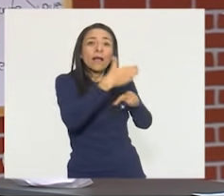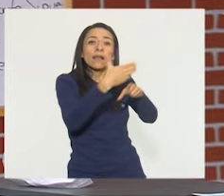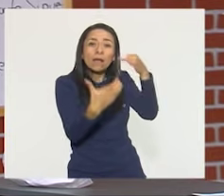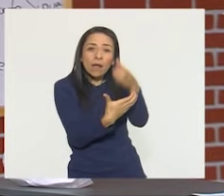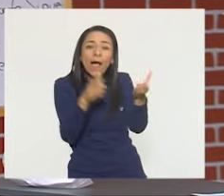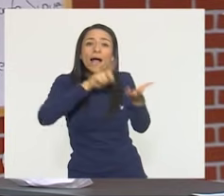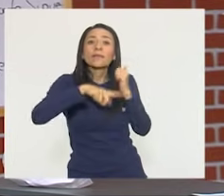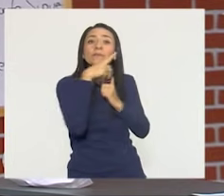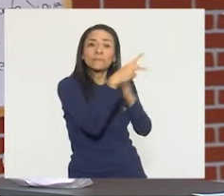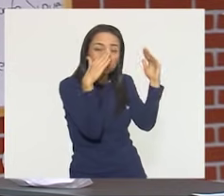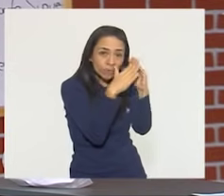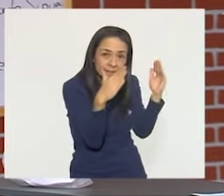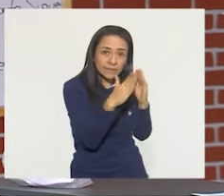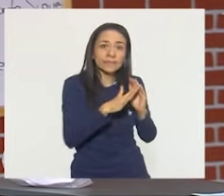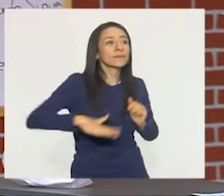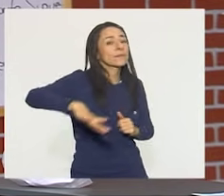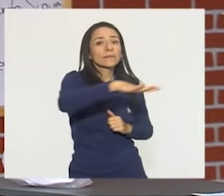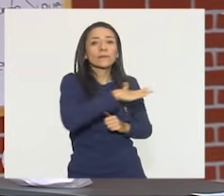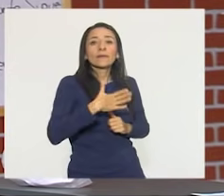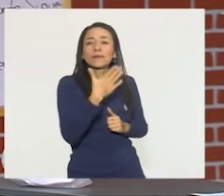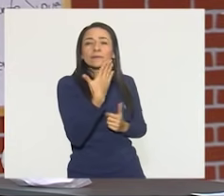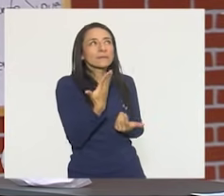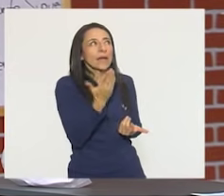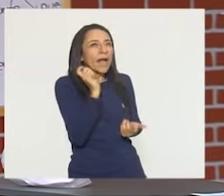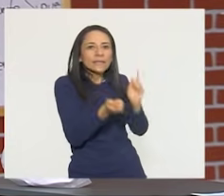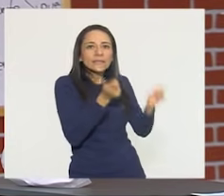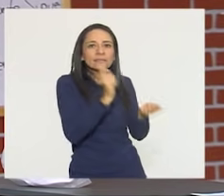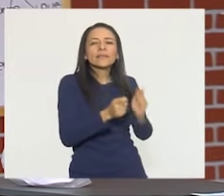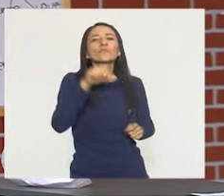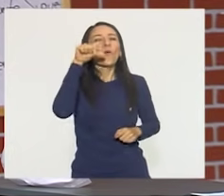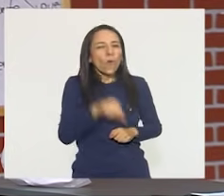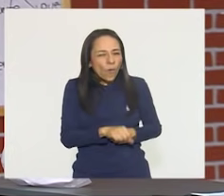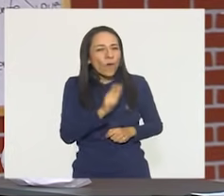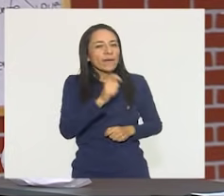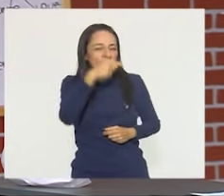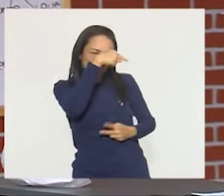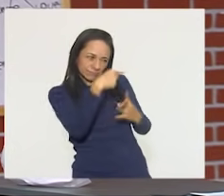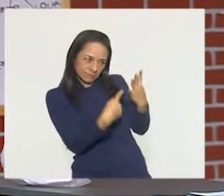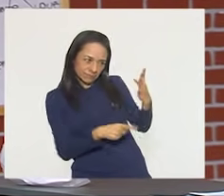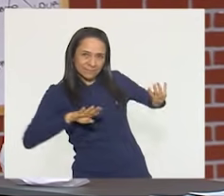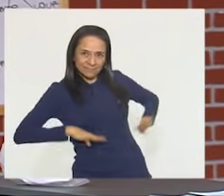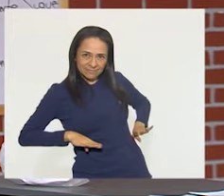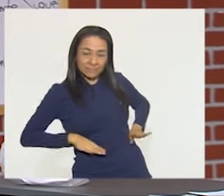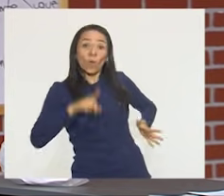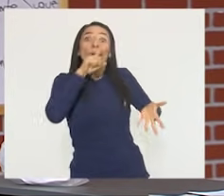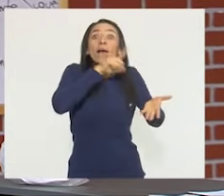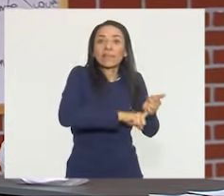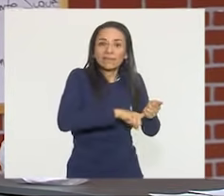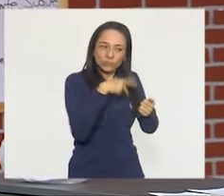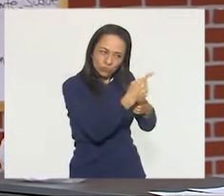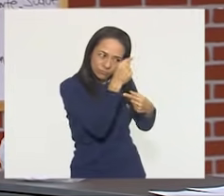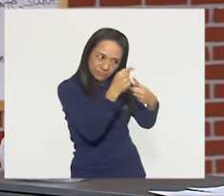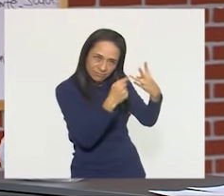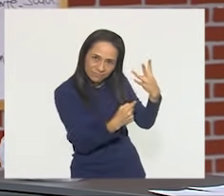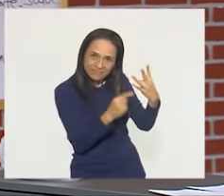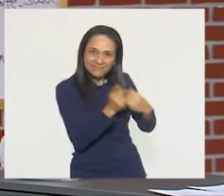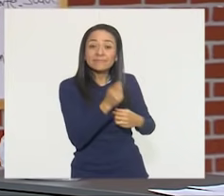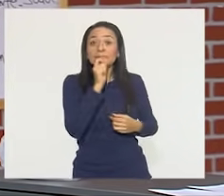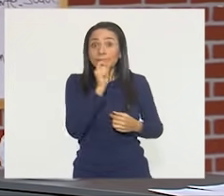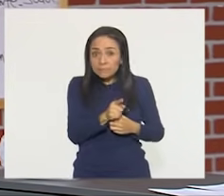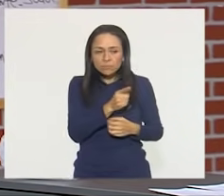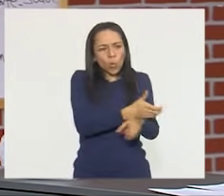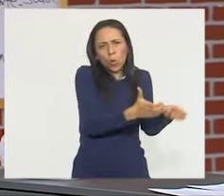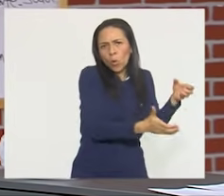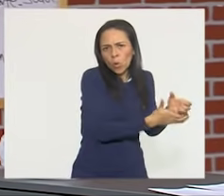hoy vamos a aprender las cualidades y características del sonido, así como también algunos sonidos que podemos producir con nuestro cuerpo y con